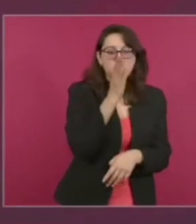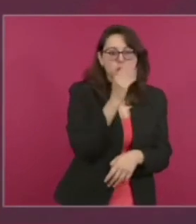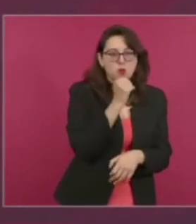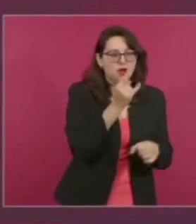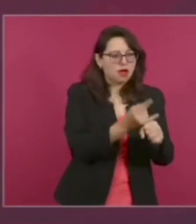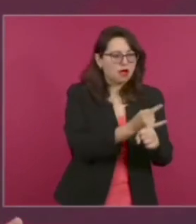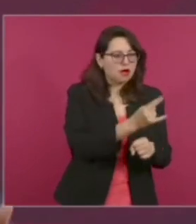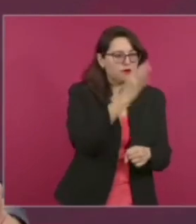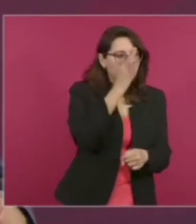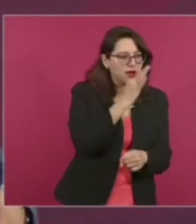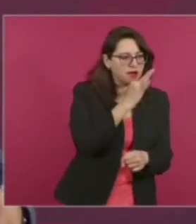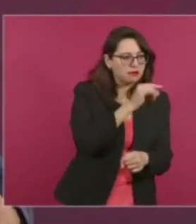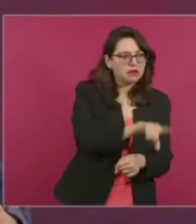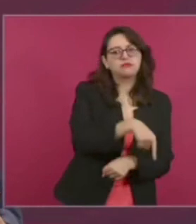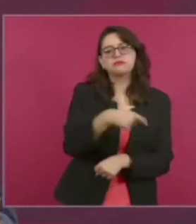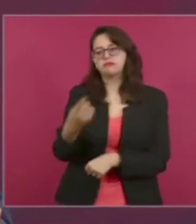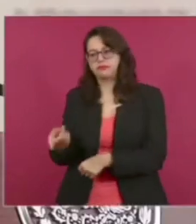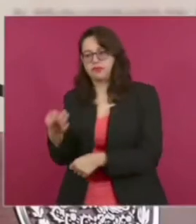¿Saben